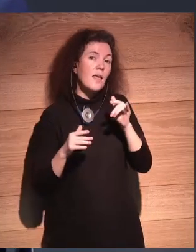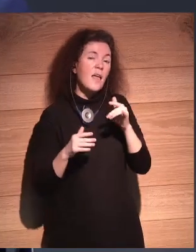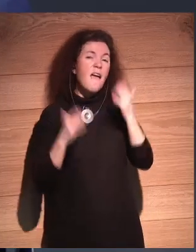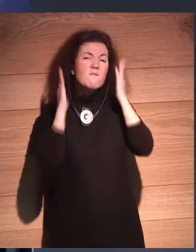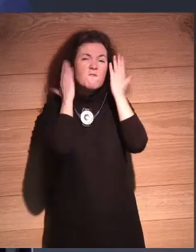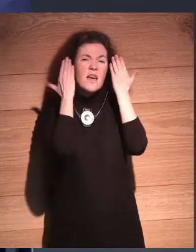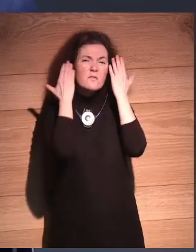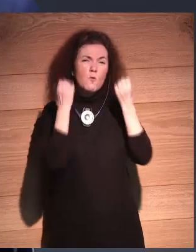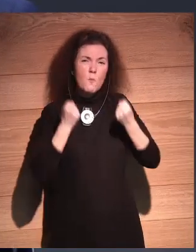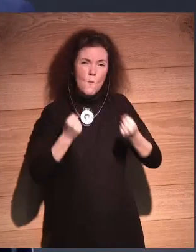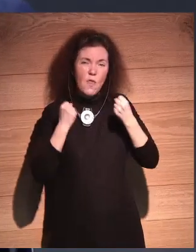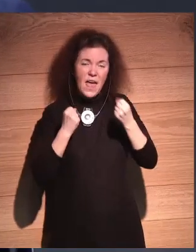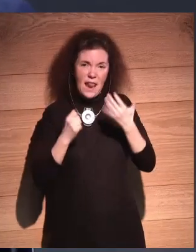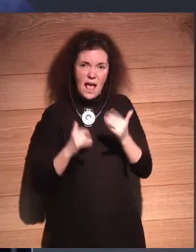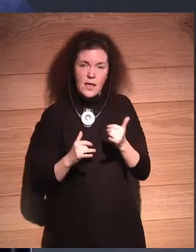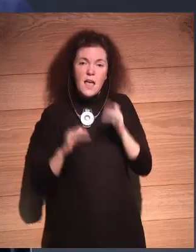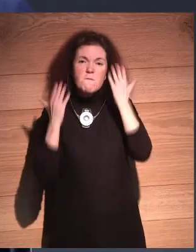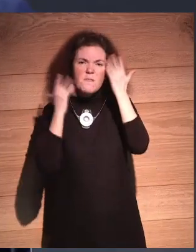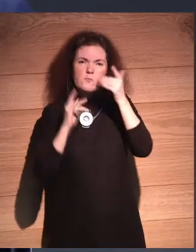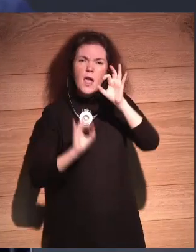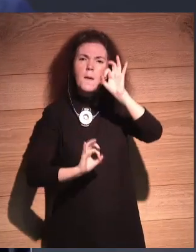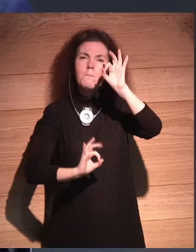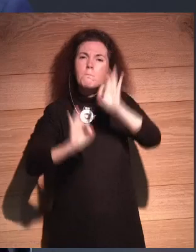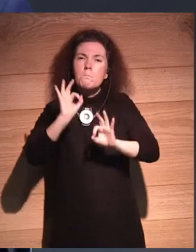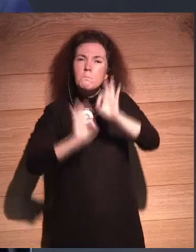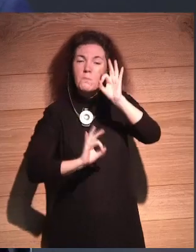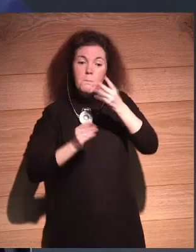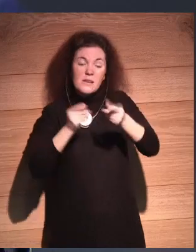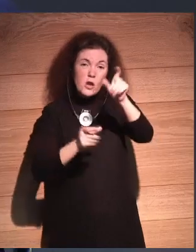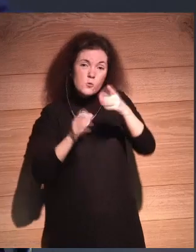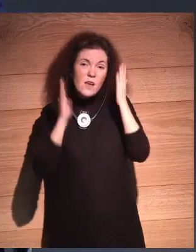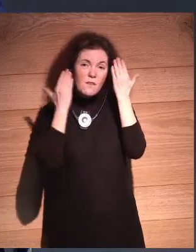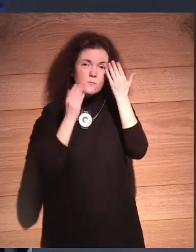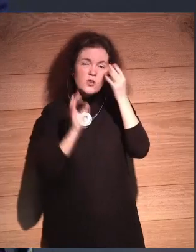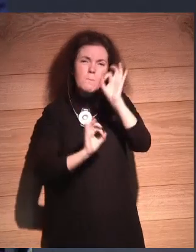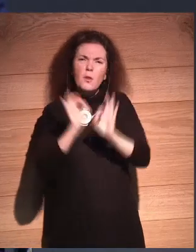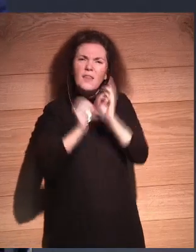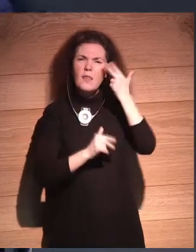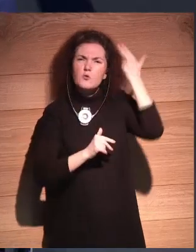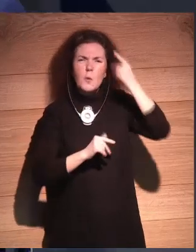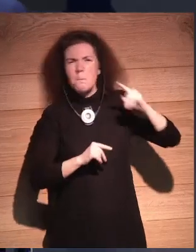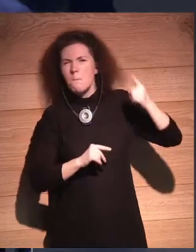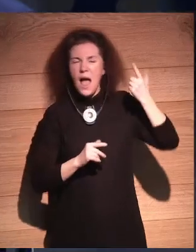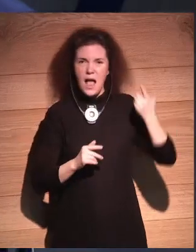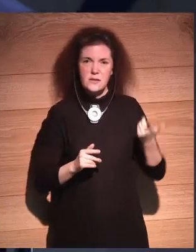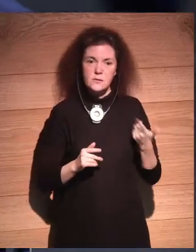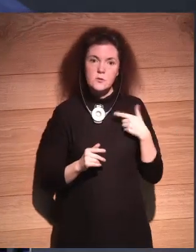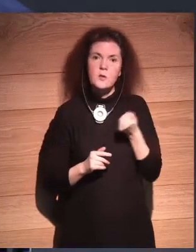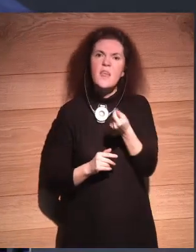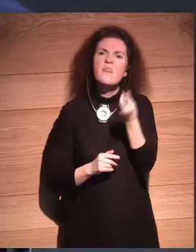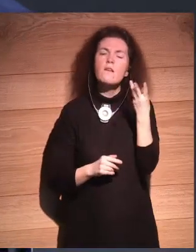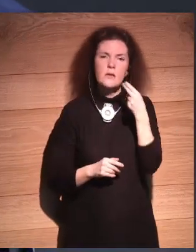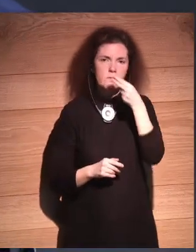Facebook, tiene la mayor tasa de suicidio de toda la población, la gente que usa Facebook. Estas son cifras que son